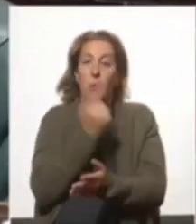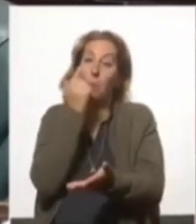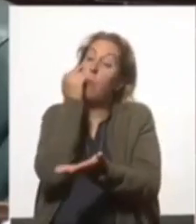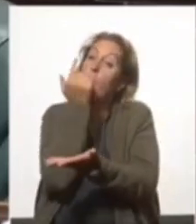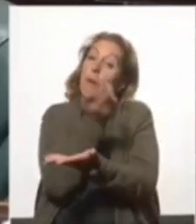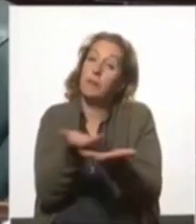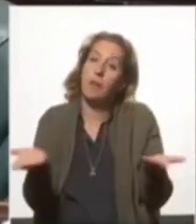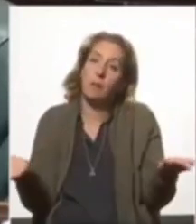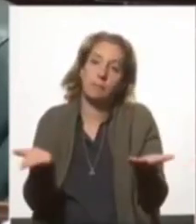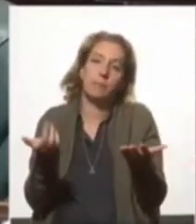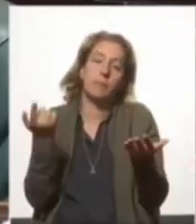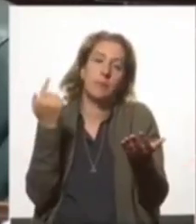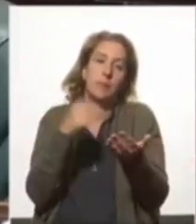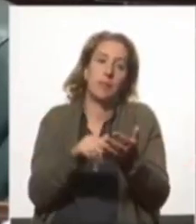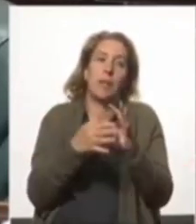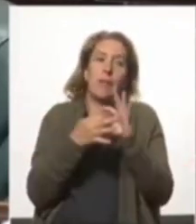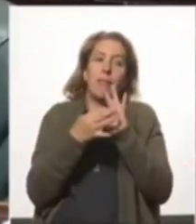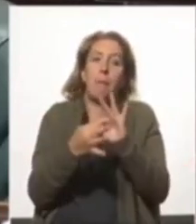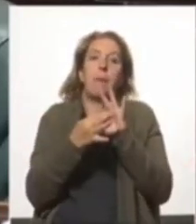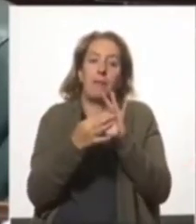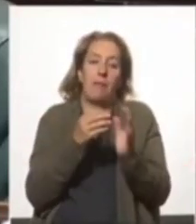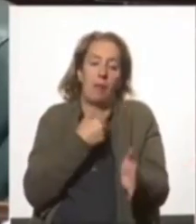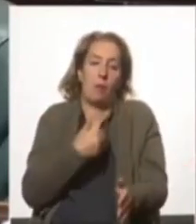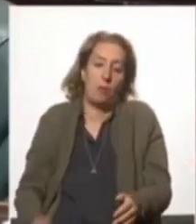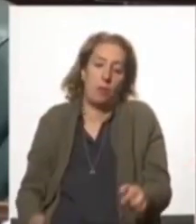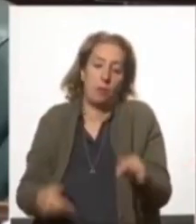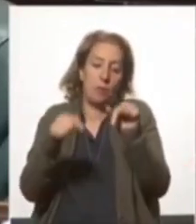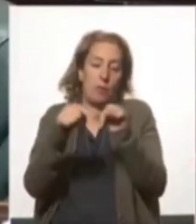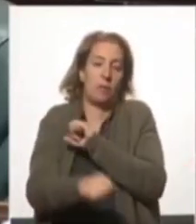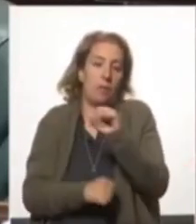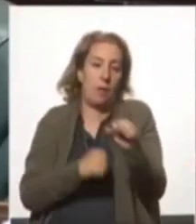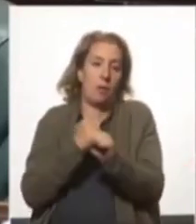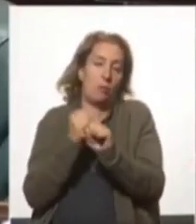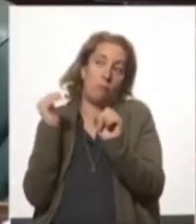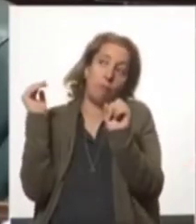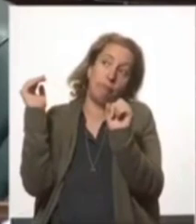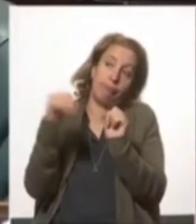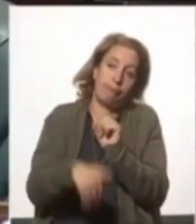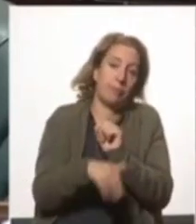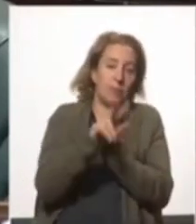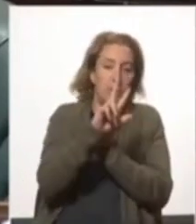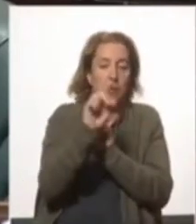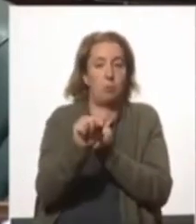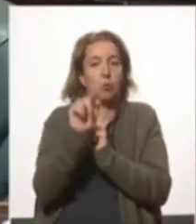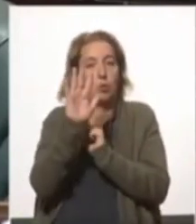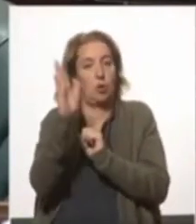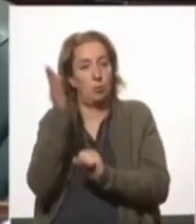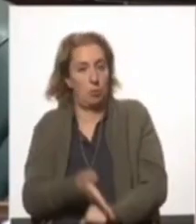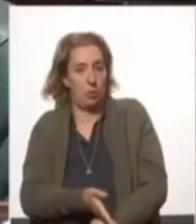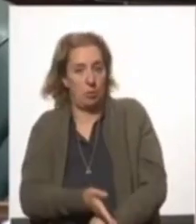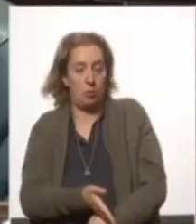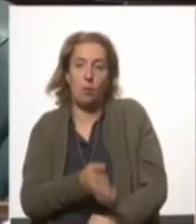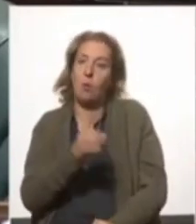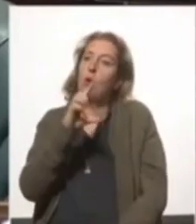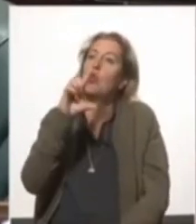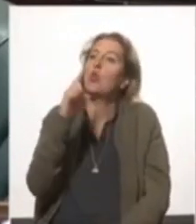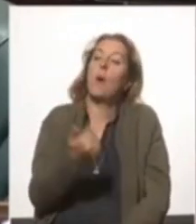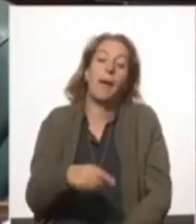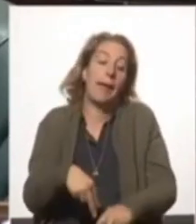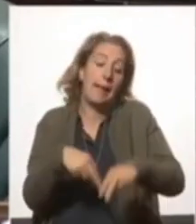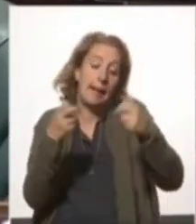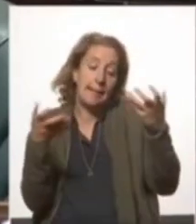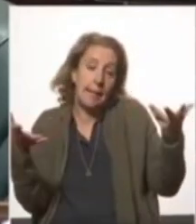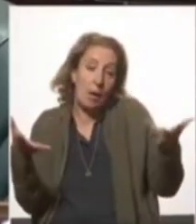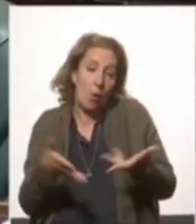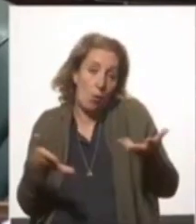muestra que según el gobierno este año vamos a caer 3,5%. No hay analista hoy porque se